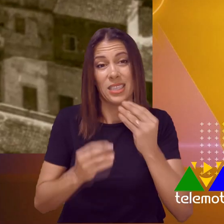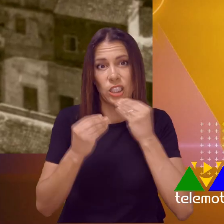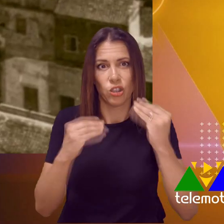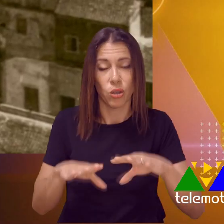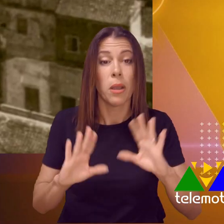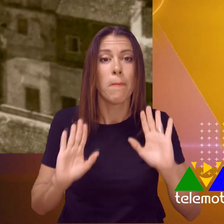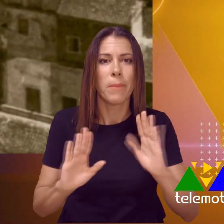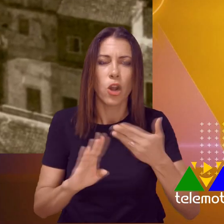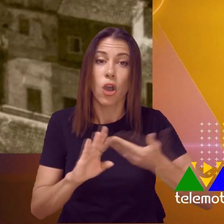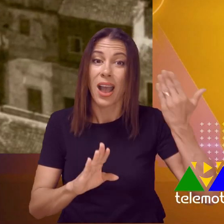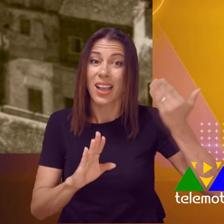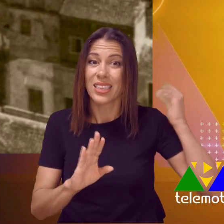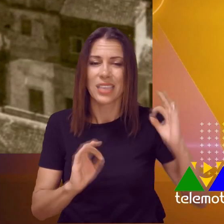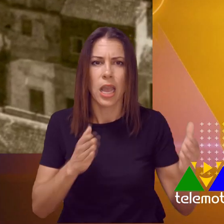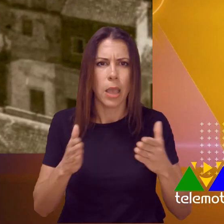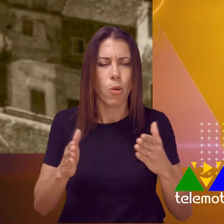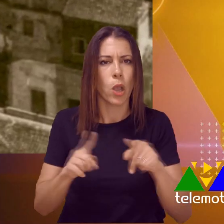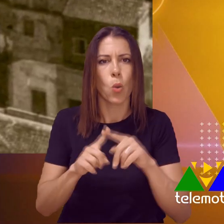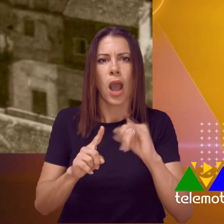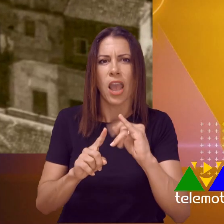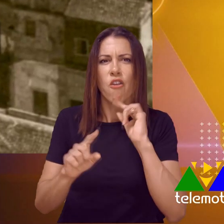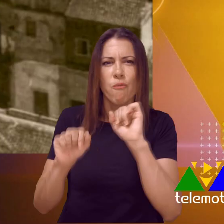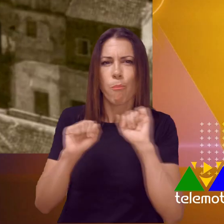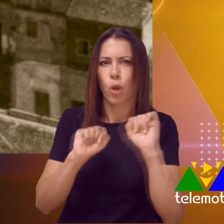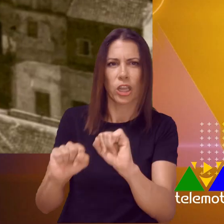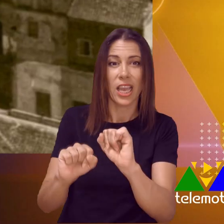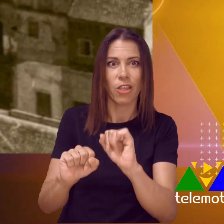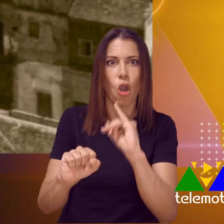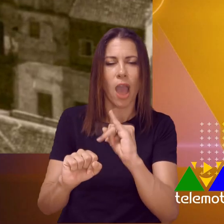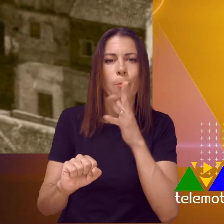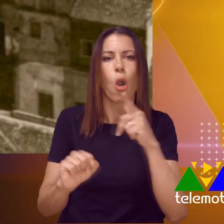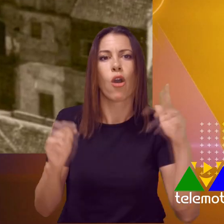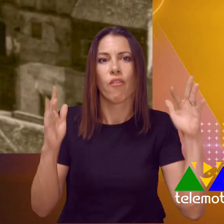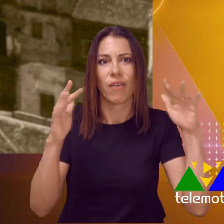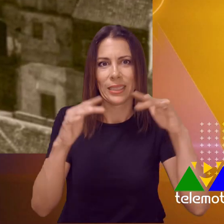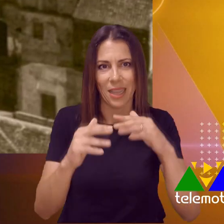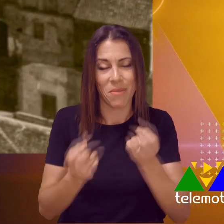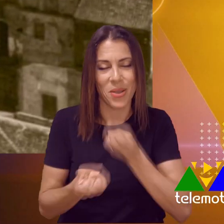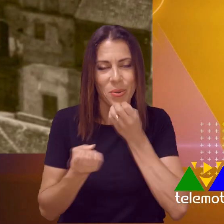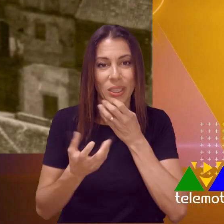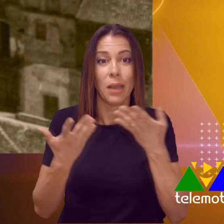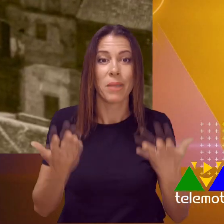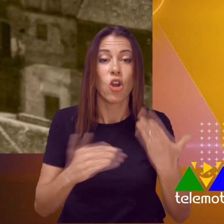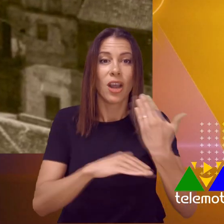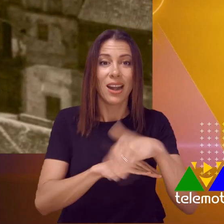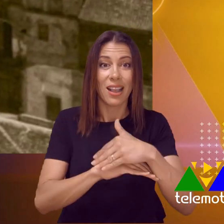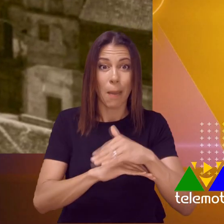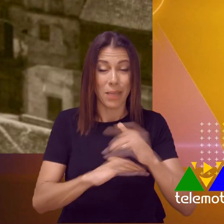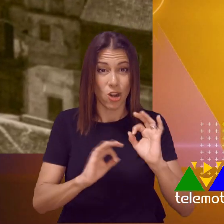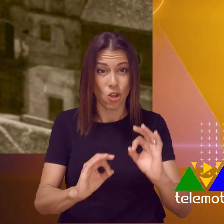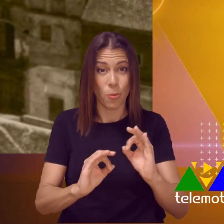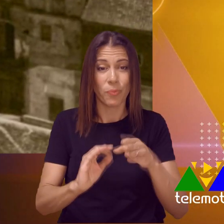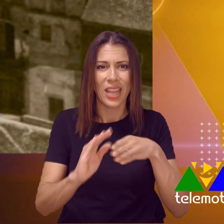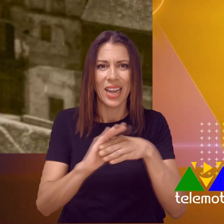la mentalidad de aquella época aquellos tesoros estaban protegidos por fantasmas. Y aquí justo en la Camino a las Cañas, en la entrada